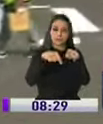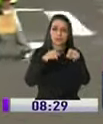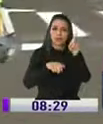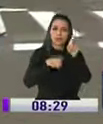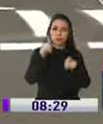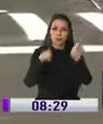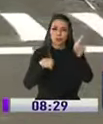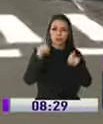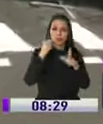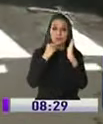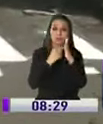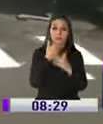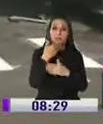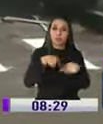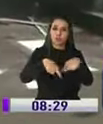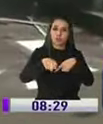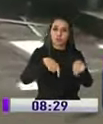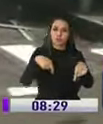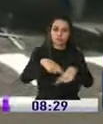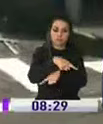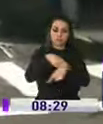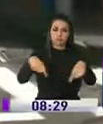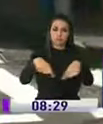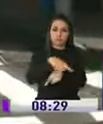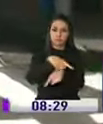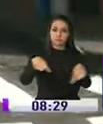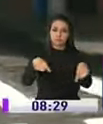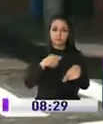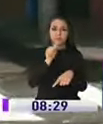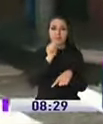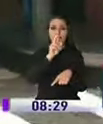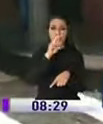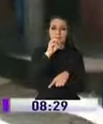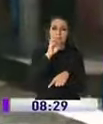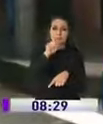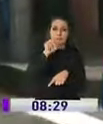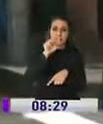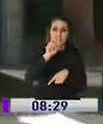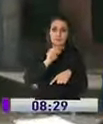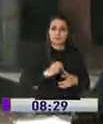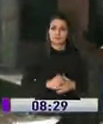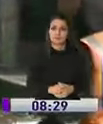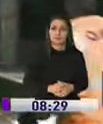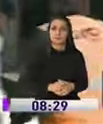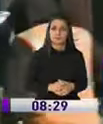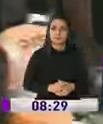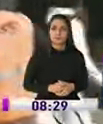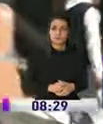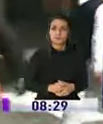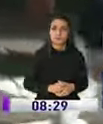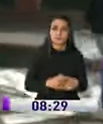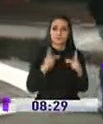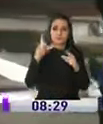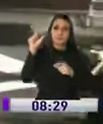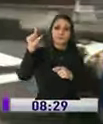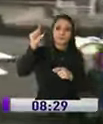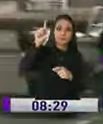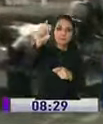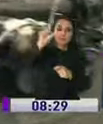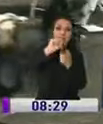permitir mejorar la movilidad en el sector de la Armenia. Entonces, como ustedes pueden ver, tenemos trabajos de